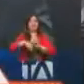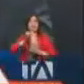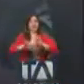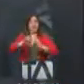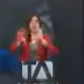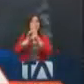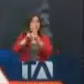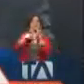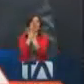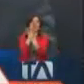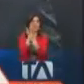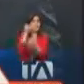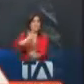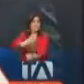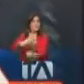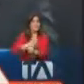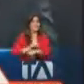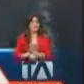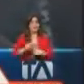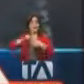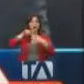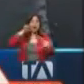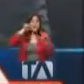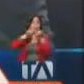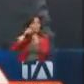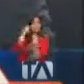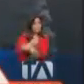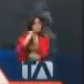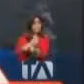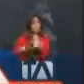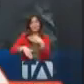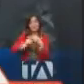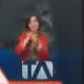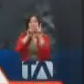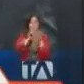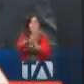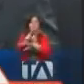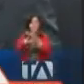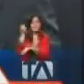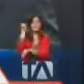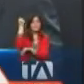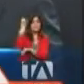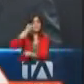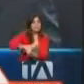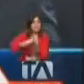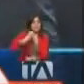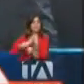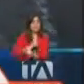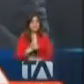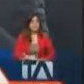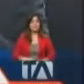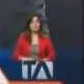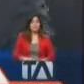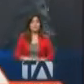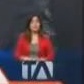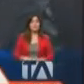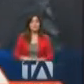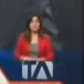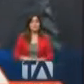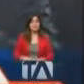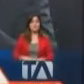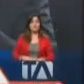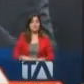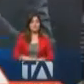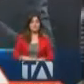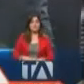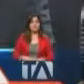Trabajo. El acuerdo por el empleo, todos los temas relacionados a los derechos de los trabajadores, relacionados a